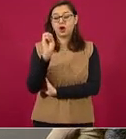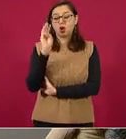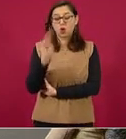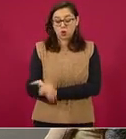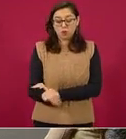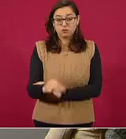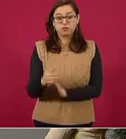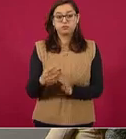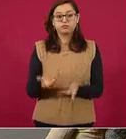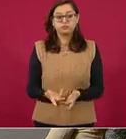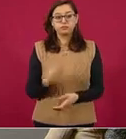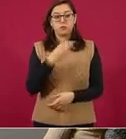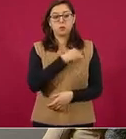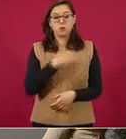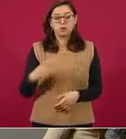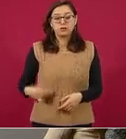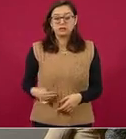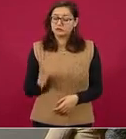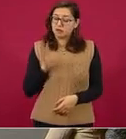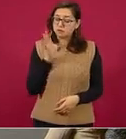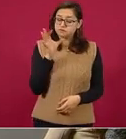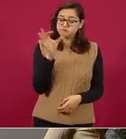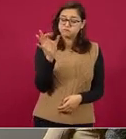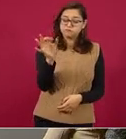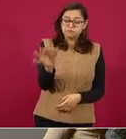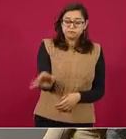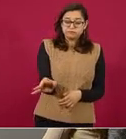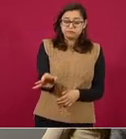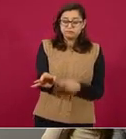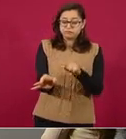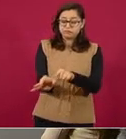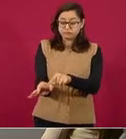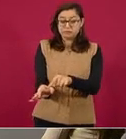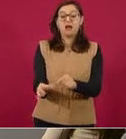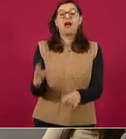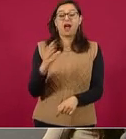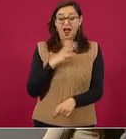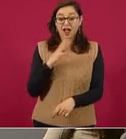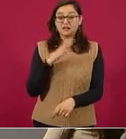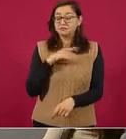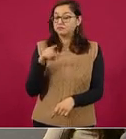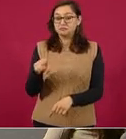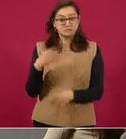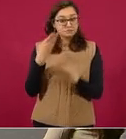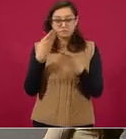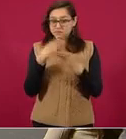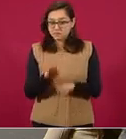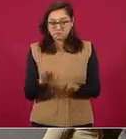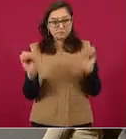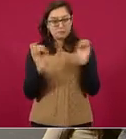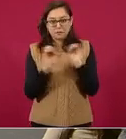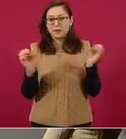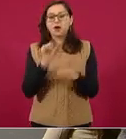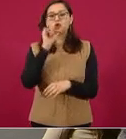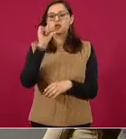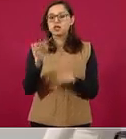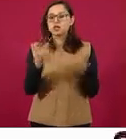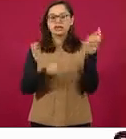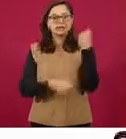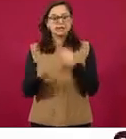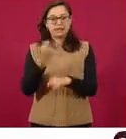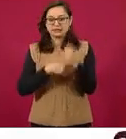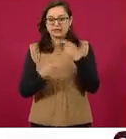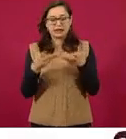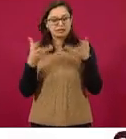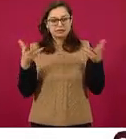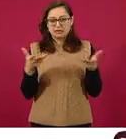municipios o comunidades con menos de 50,000 habitantes, donde no hay bancos, donde no hay grandes tiendas o cadenas